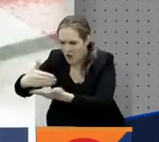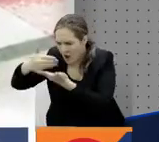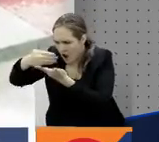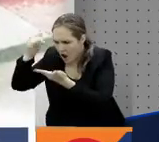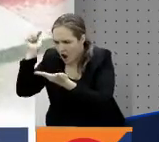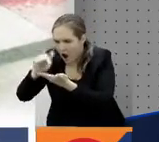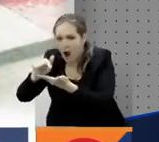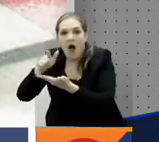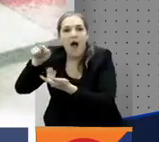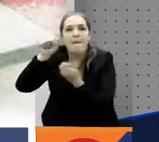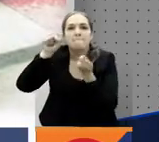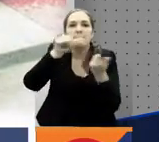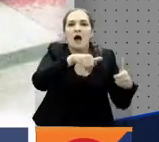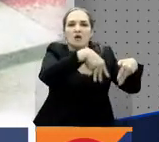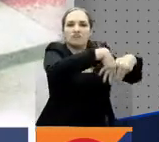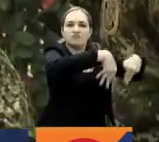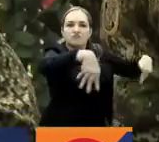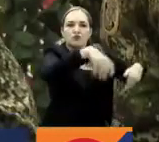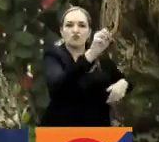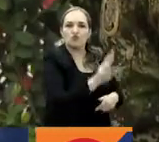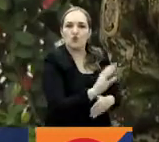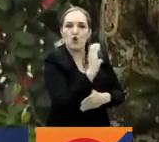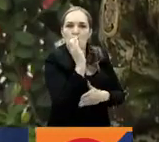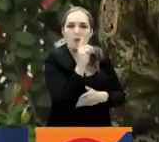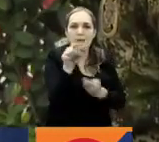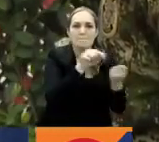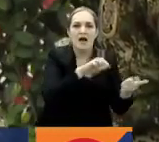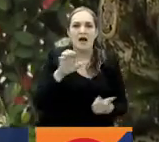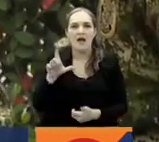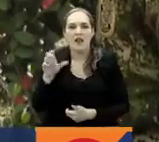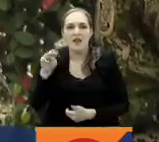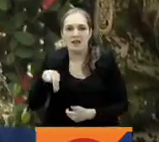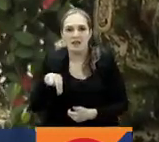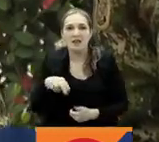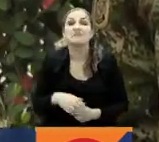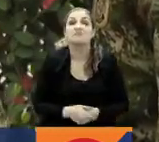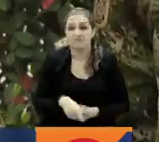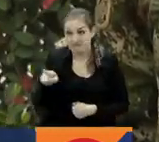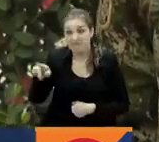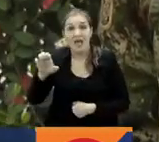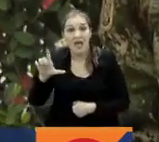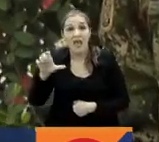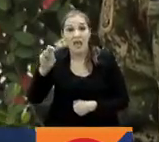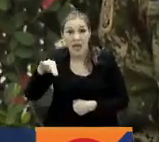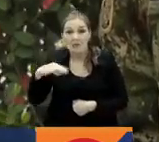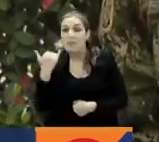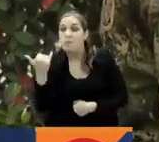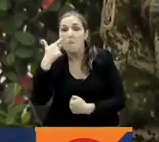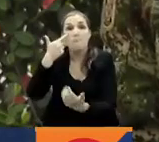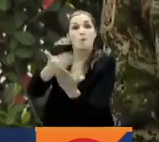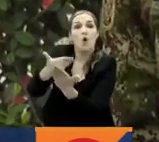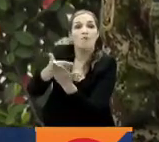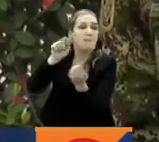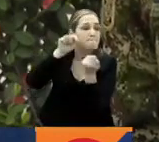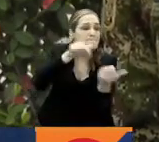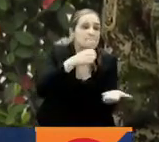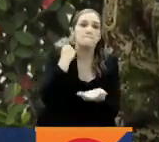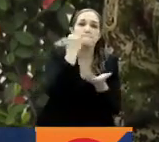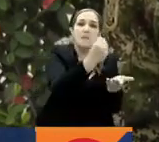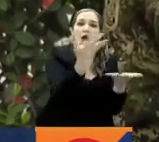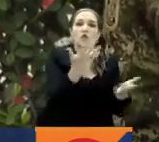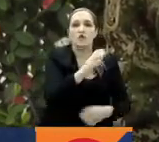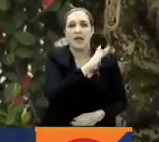de pesos a las primeras líneas del sur de Colombia. El ELN le entregó dineros a personas en Cali y en el suroccidente del